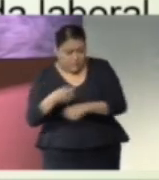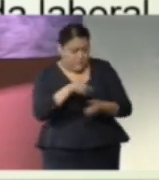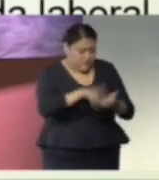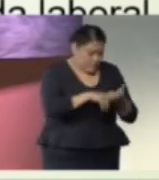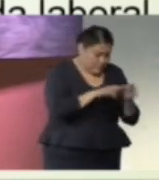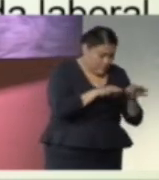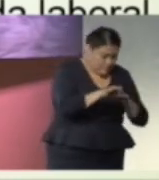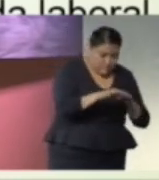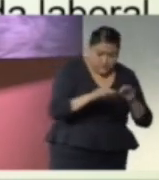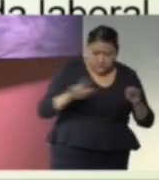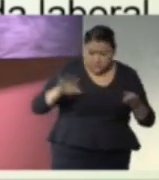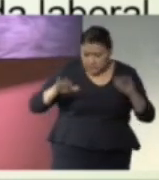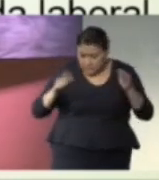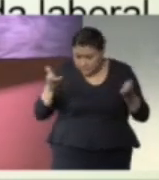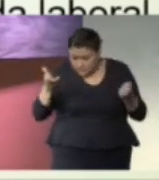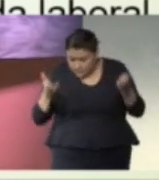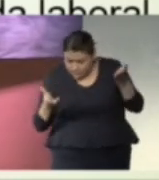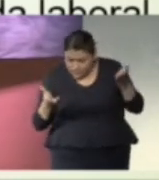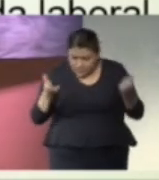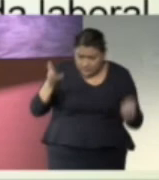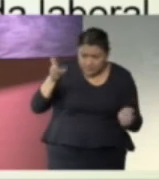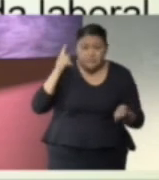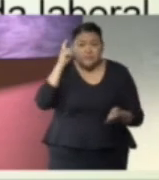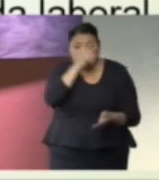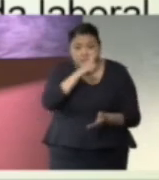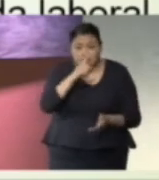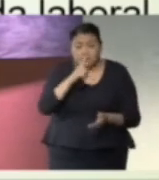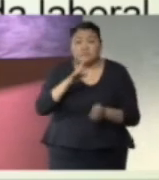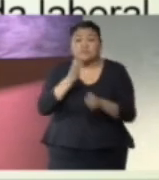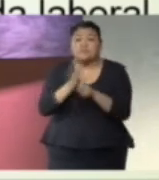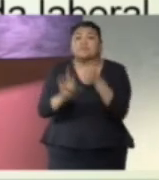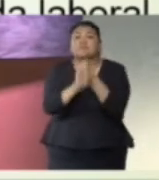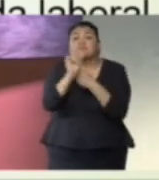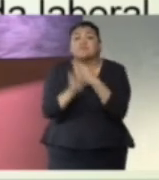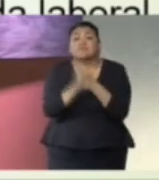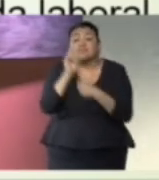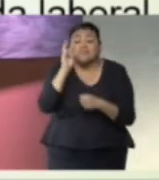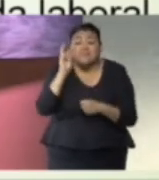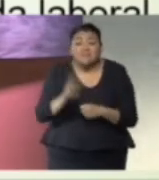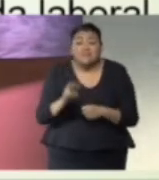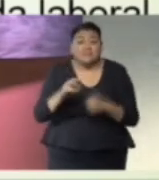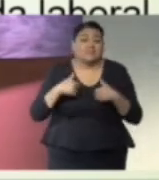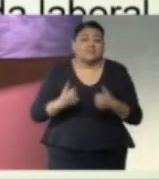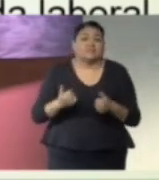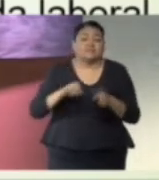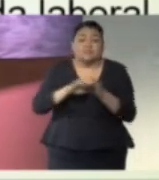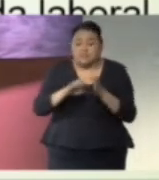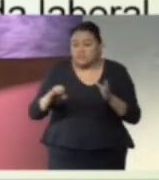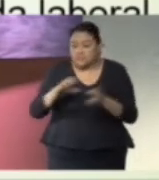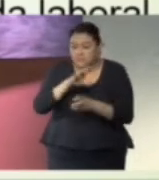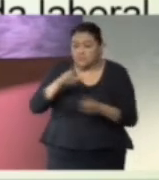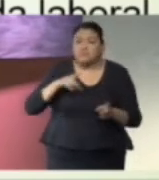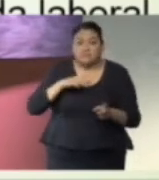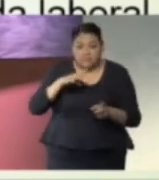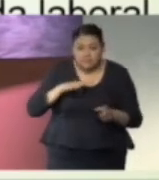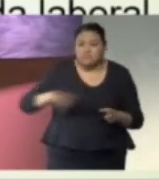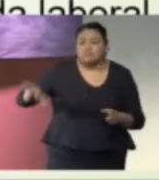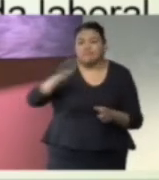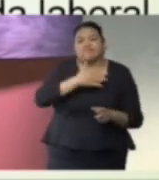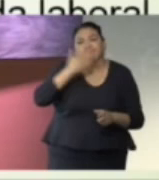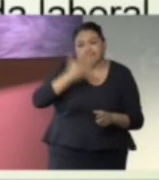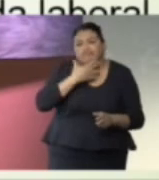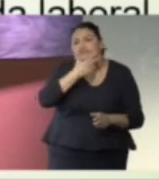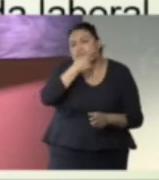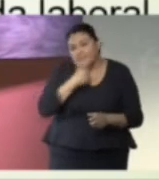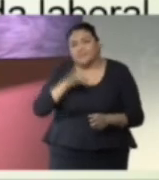temas que nos encontramos ahorita como fundamentales para poder entender el conjunto de desigualdades que vivimos hombres y mujeres